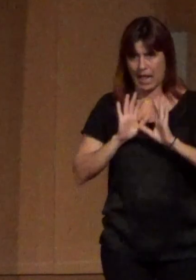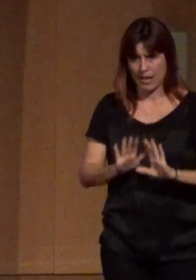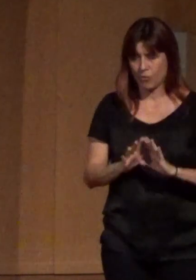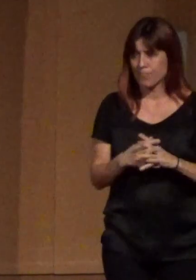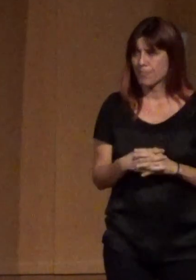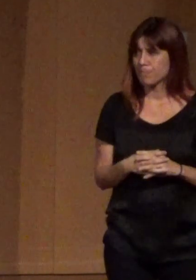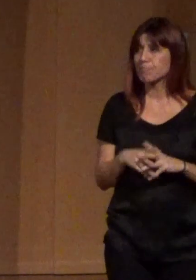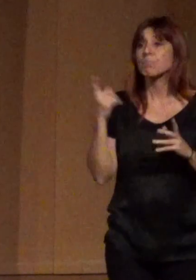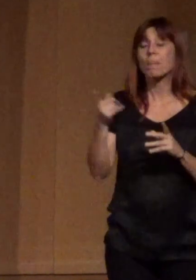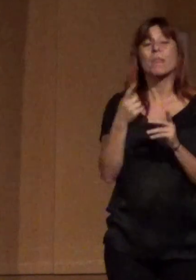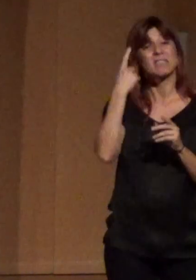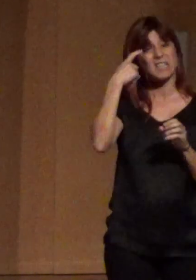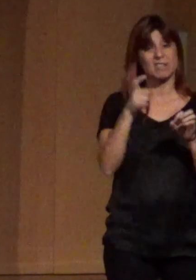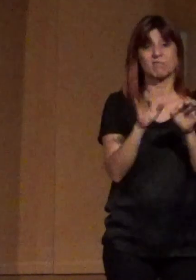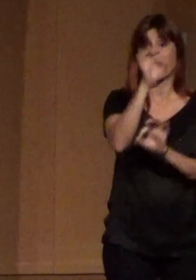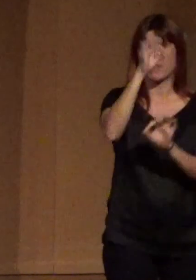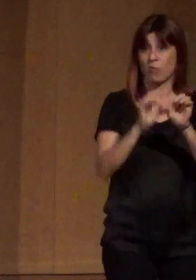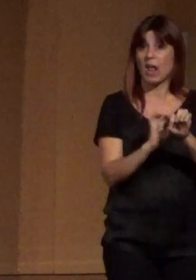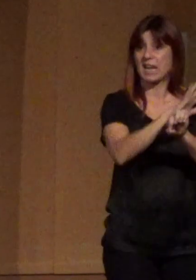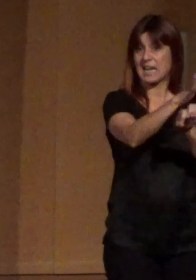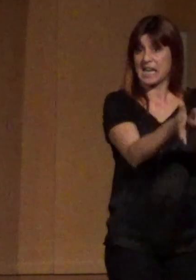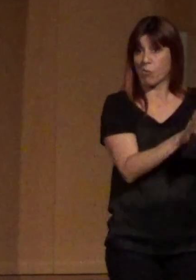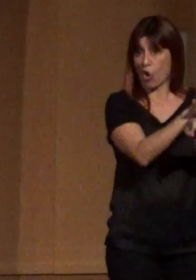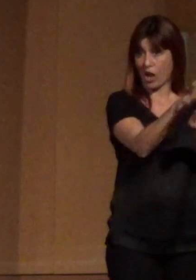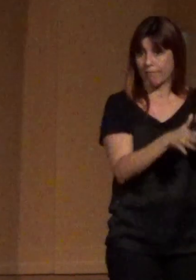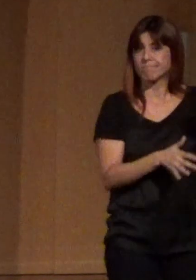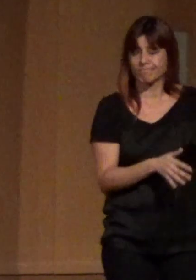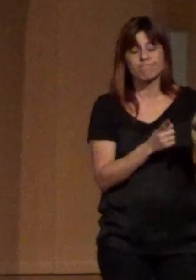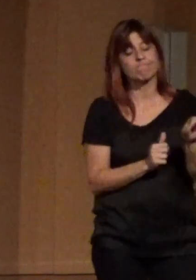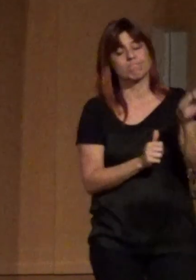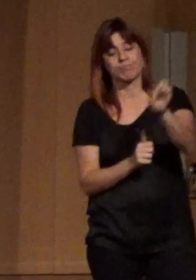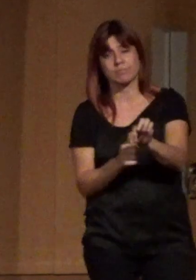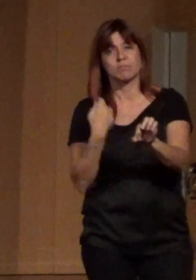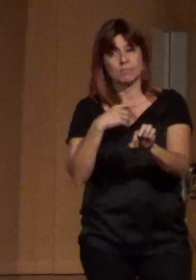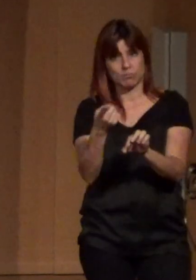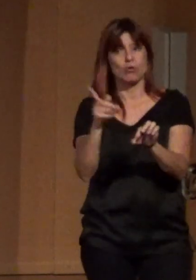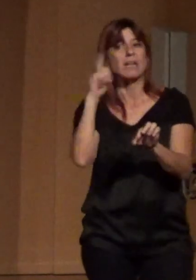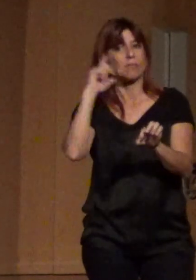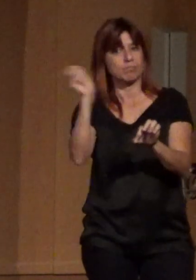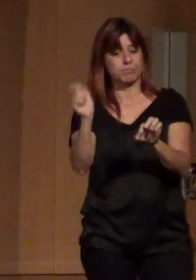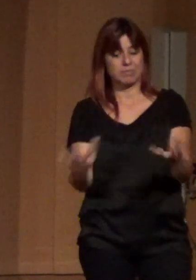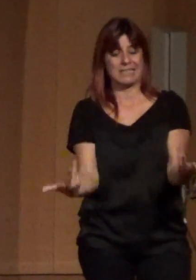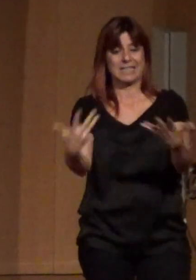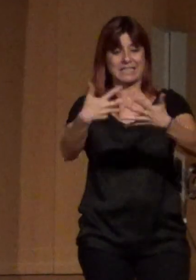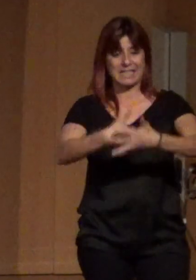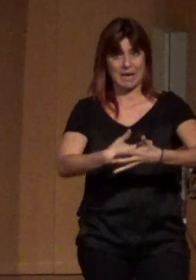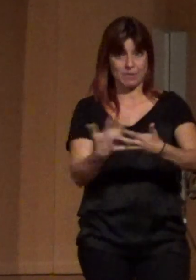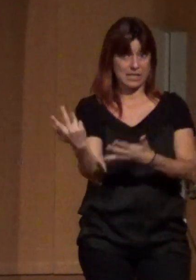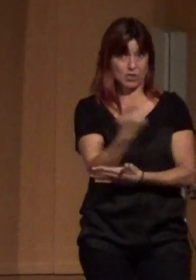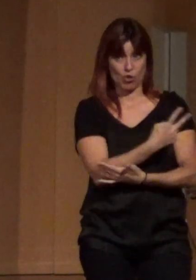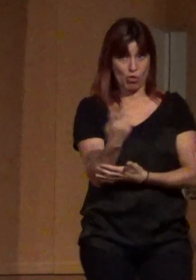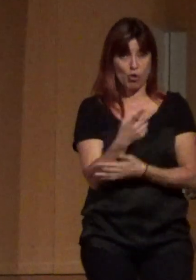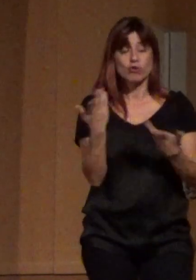¿no? En la neurona normal, cuando llega el estímulo a la unión presináptica y postsináptica, liberan las